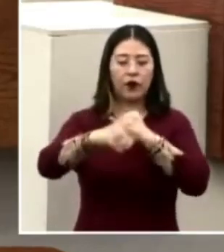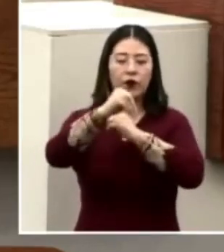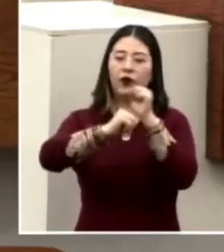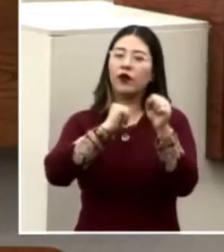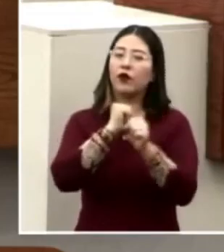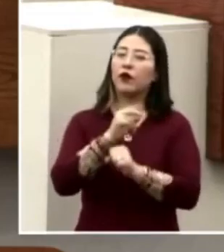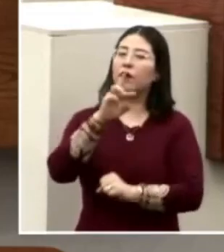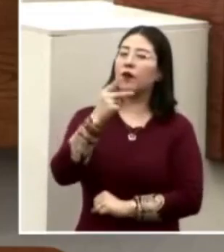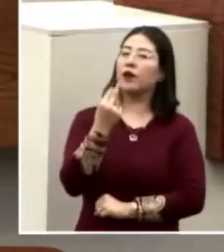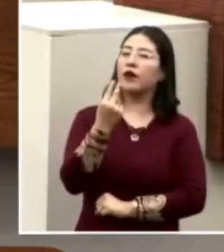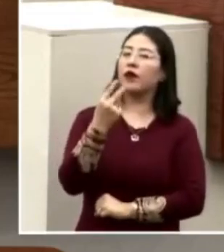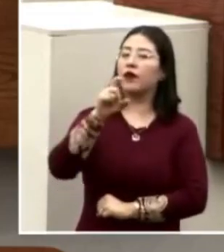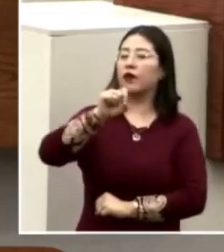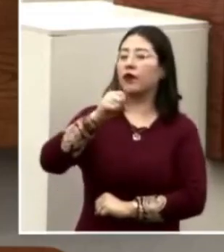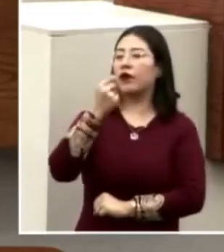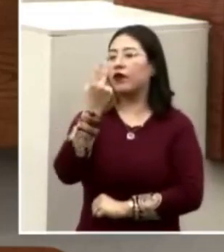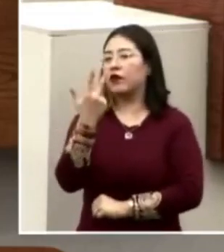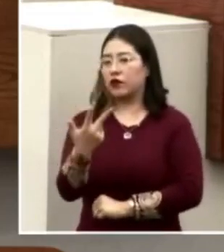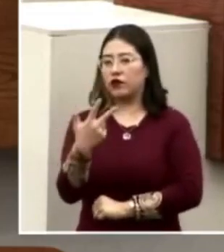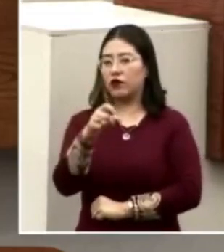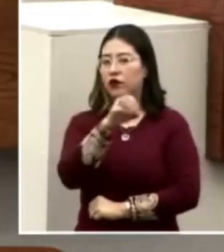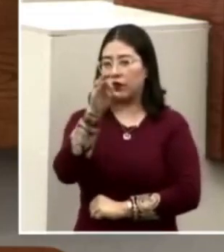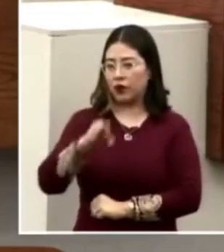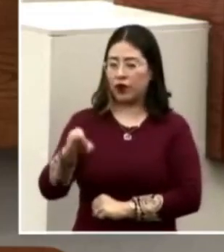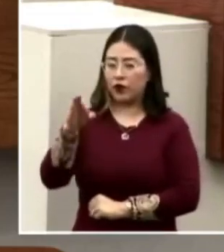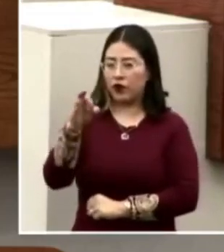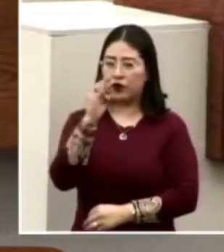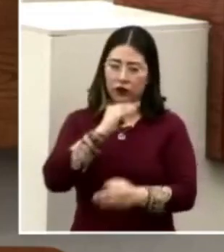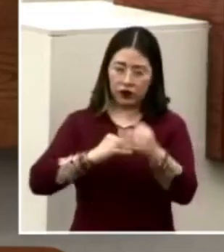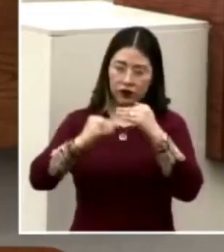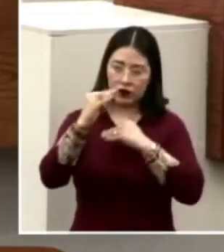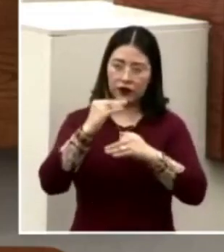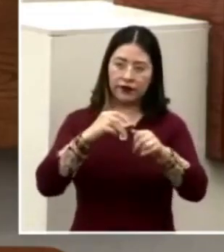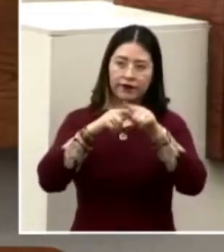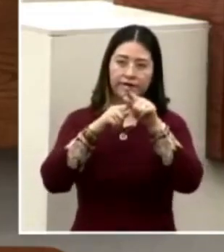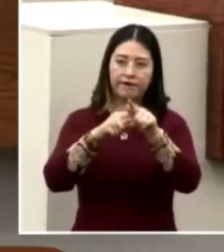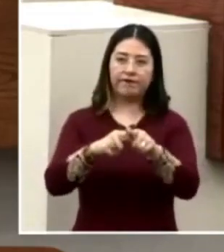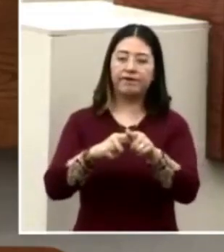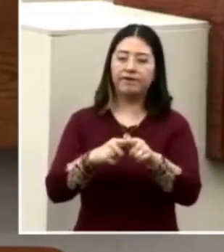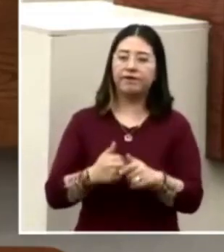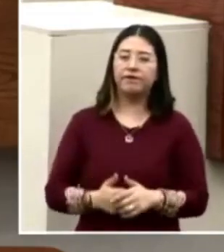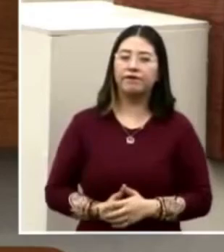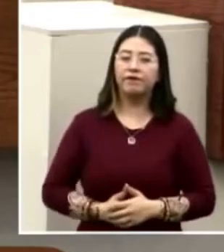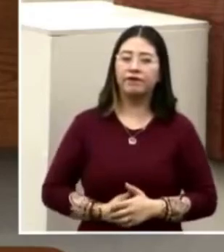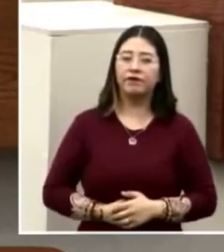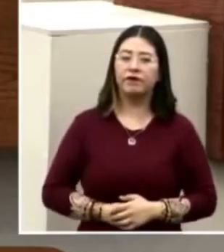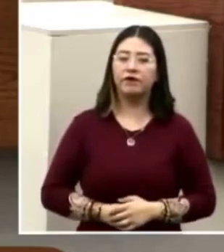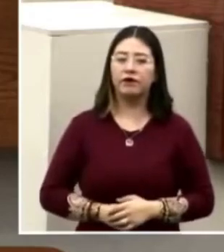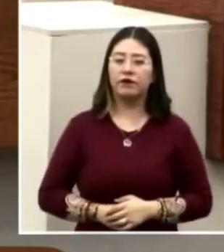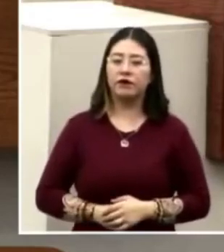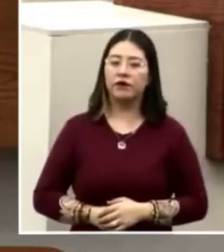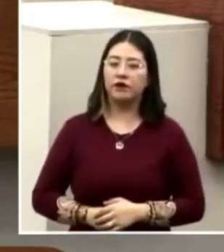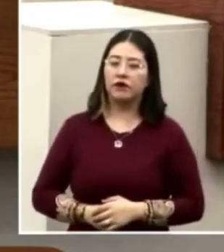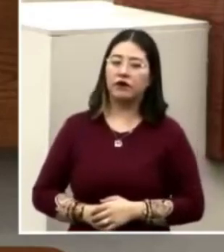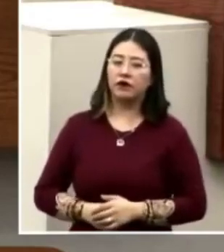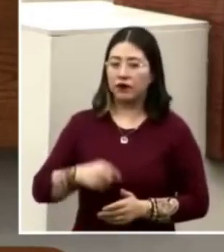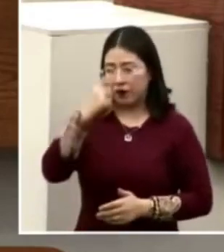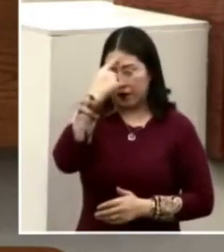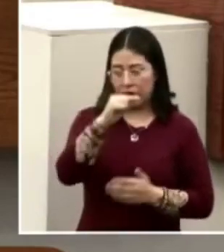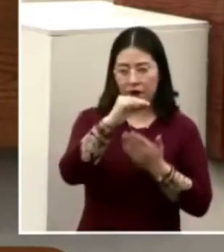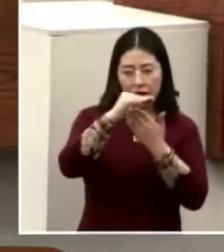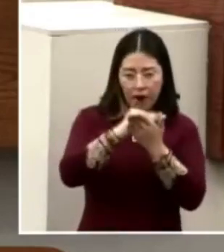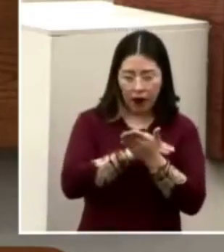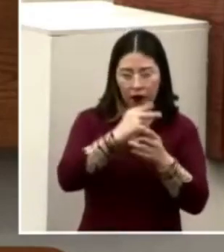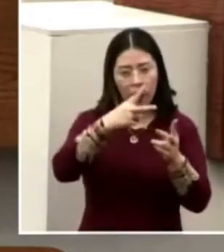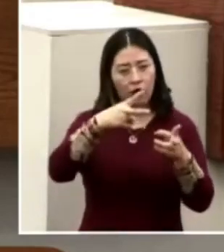del 25 o 28% de reducción. Ha descendido también el robo a